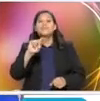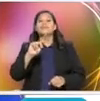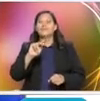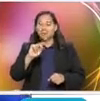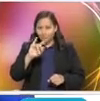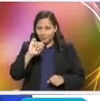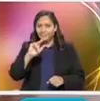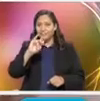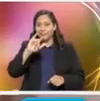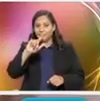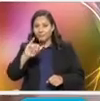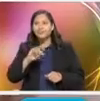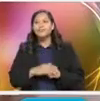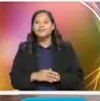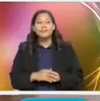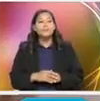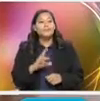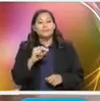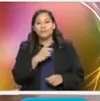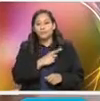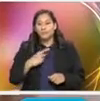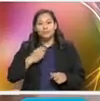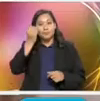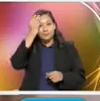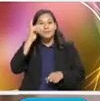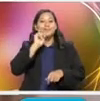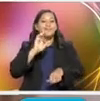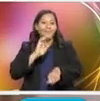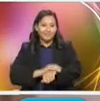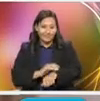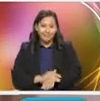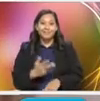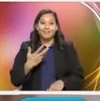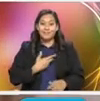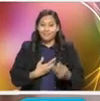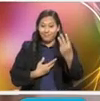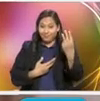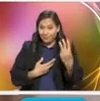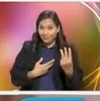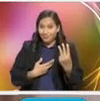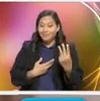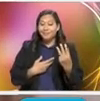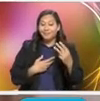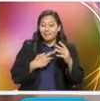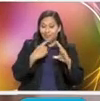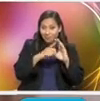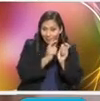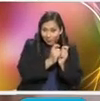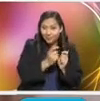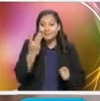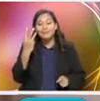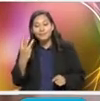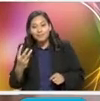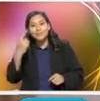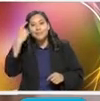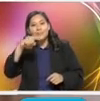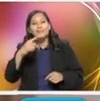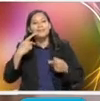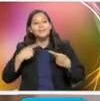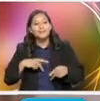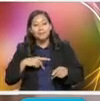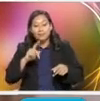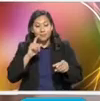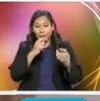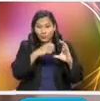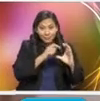es, Pili. Bueno, no podemos olvidar a nuestras amigas. Vamos a tener 3 kits por redes sociales y 3 kits para las que todavía no se unen a las